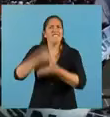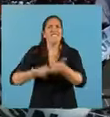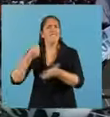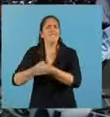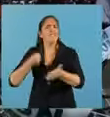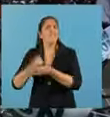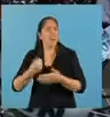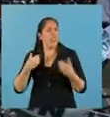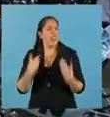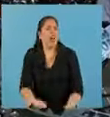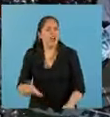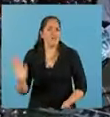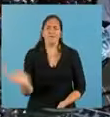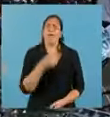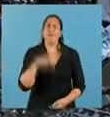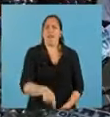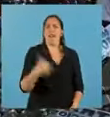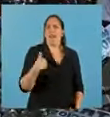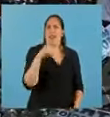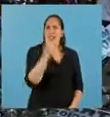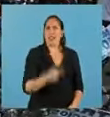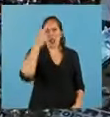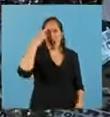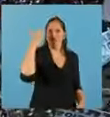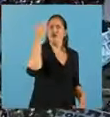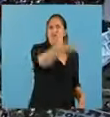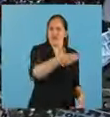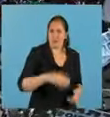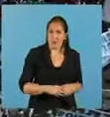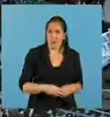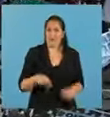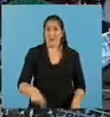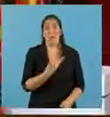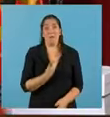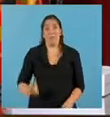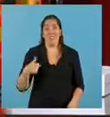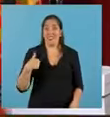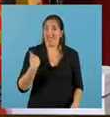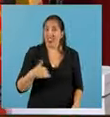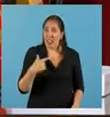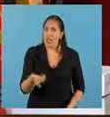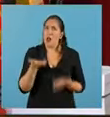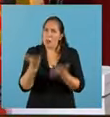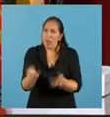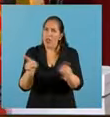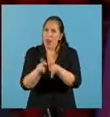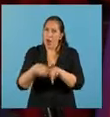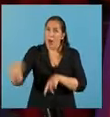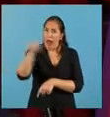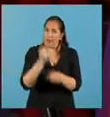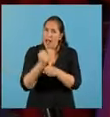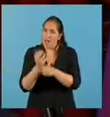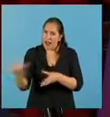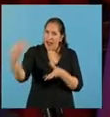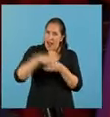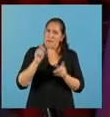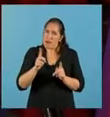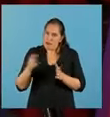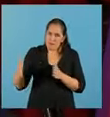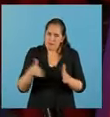futuro del país. Como presidente de los argentinos, hago una invitación a trabajar en ese rumbo, a todos los